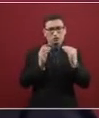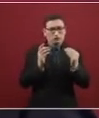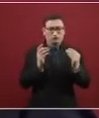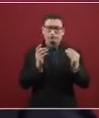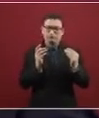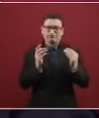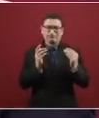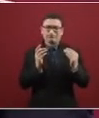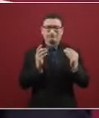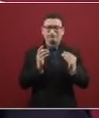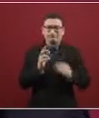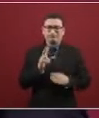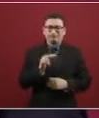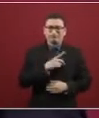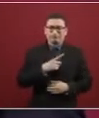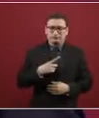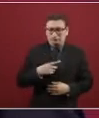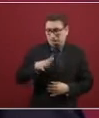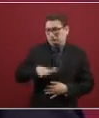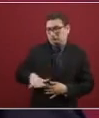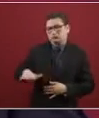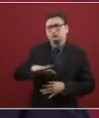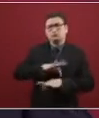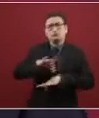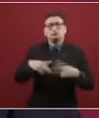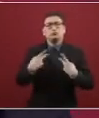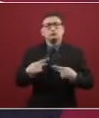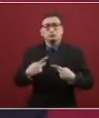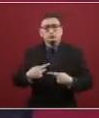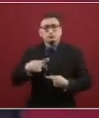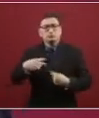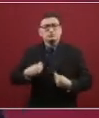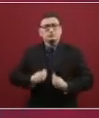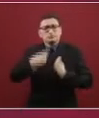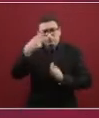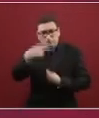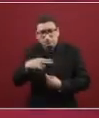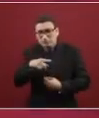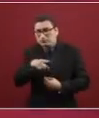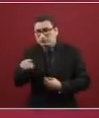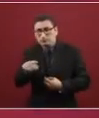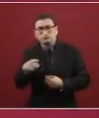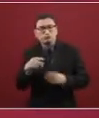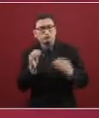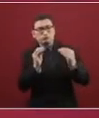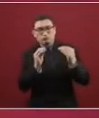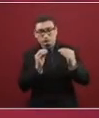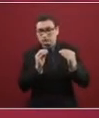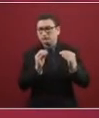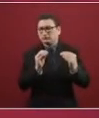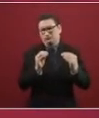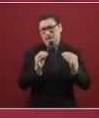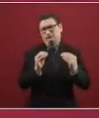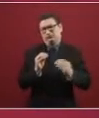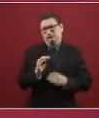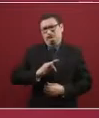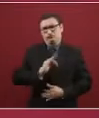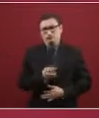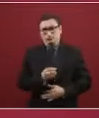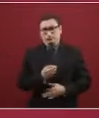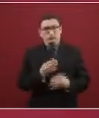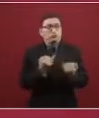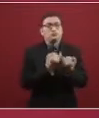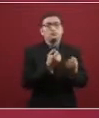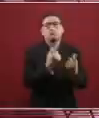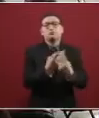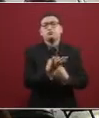la mayoría de los mexicanos quienes quisieran que nos peleáramos son los dos adversarios acabo de